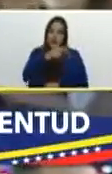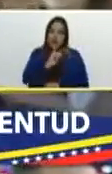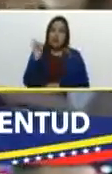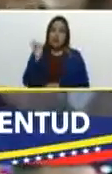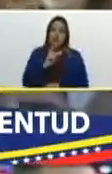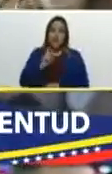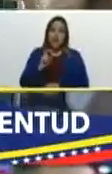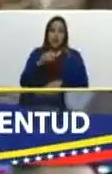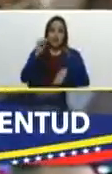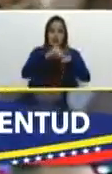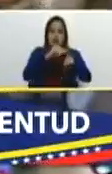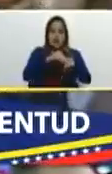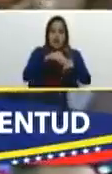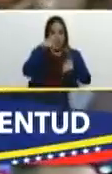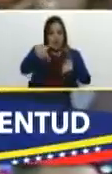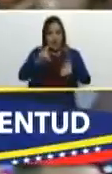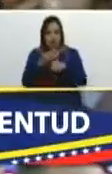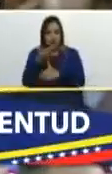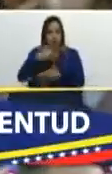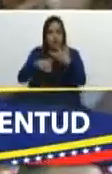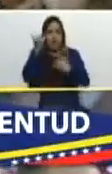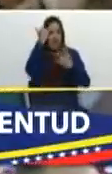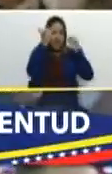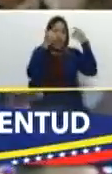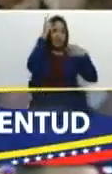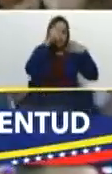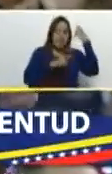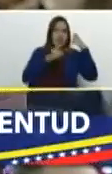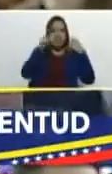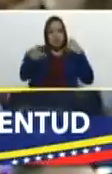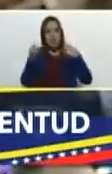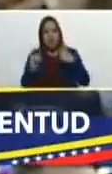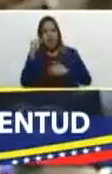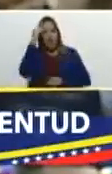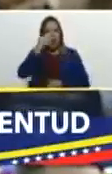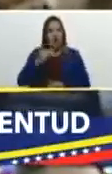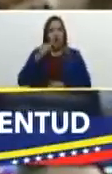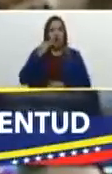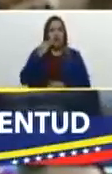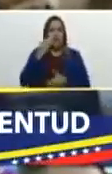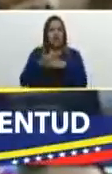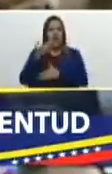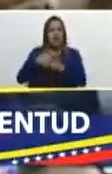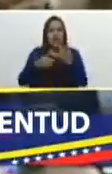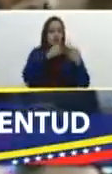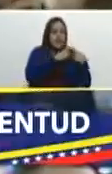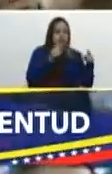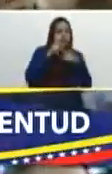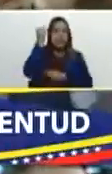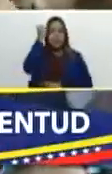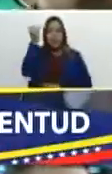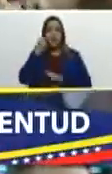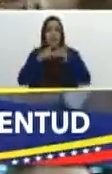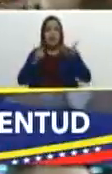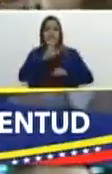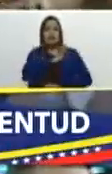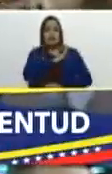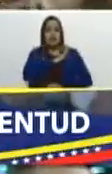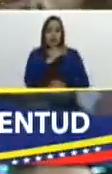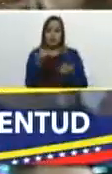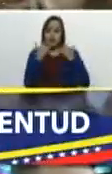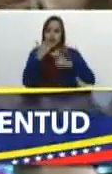que aquí no solamente están los que comparten ideología chavista, aquí también hay jóvenes que comparten otra ideología, pero que tienen el